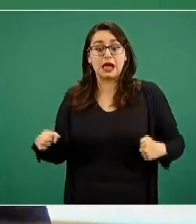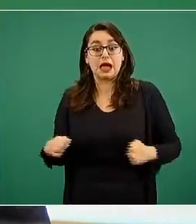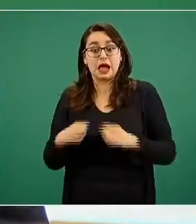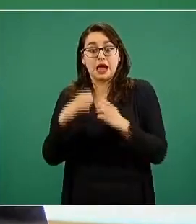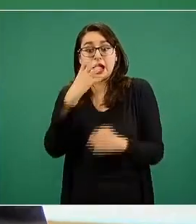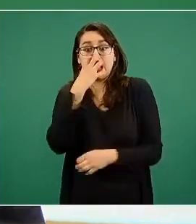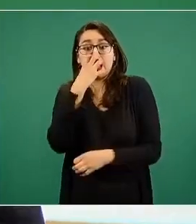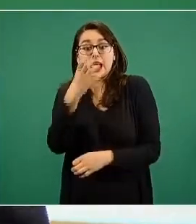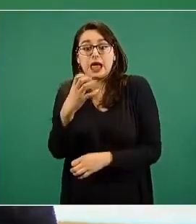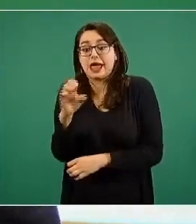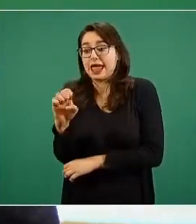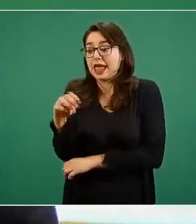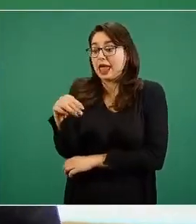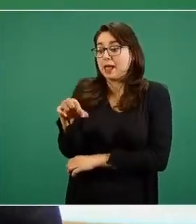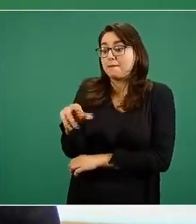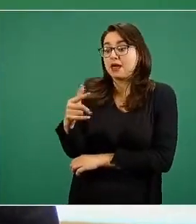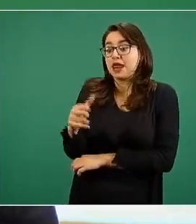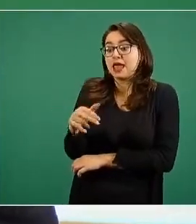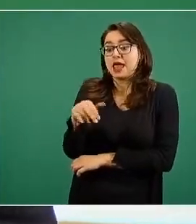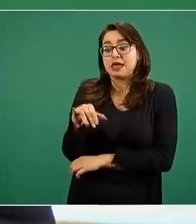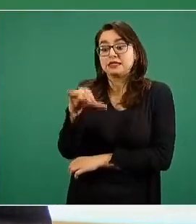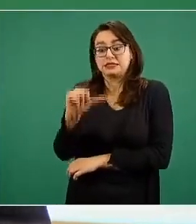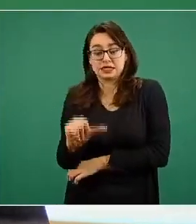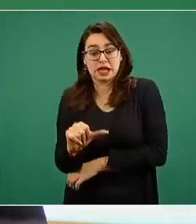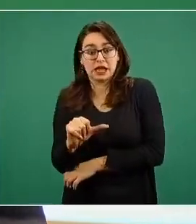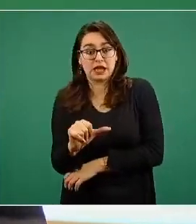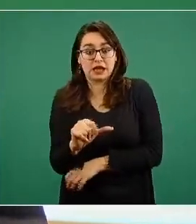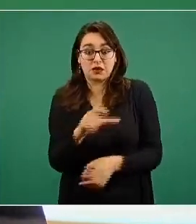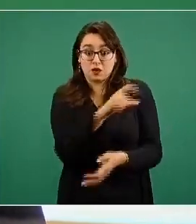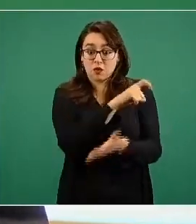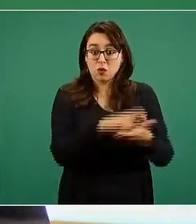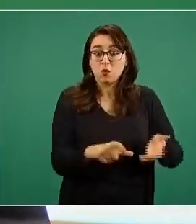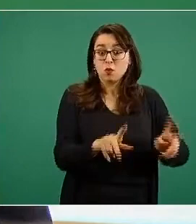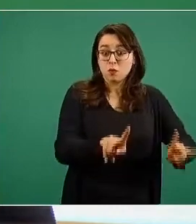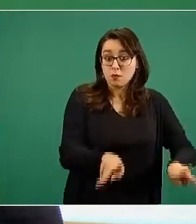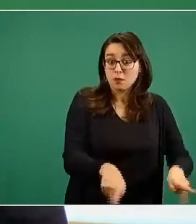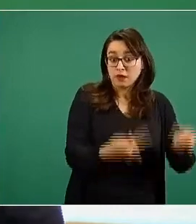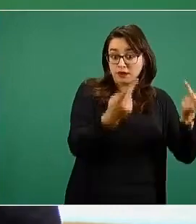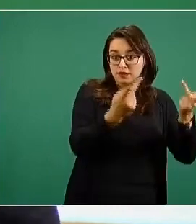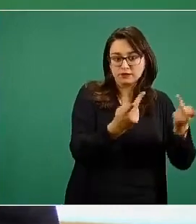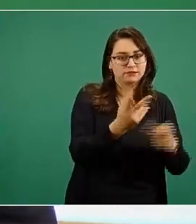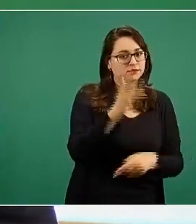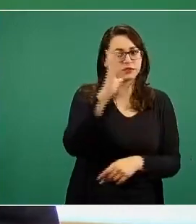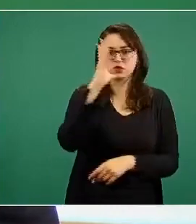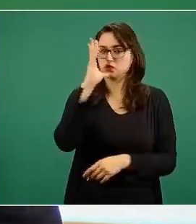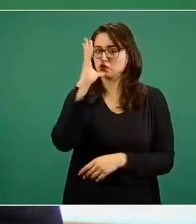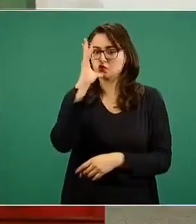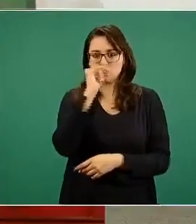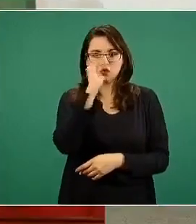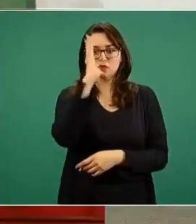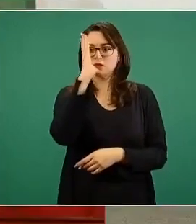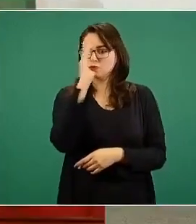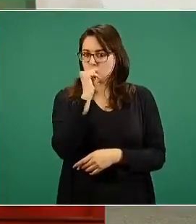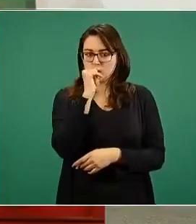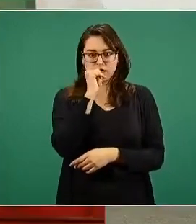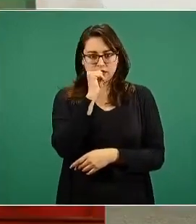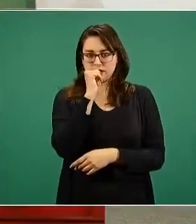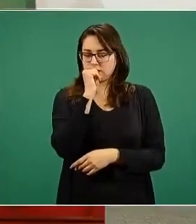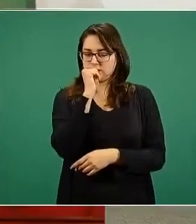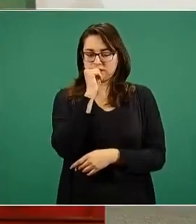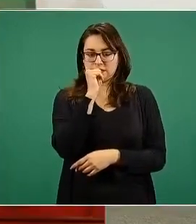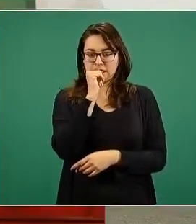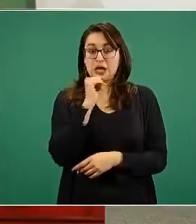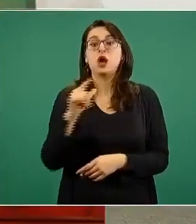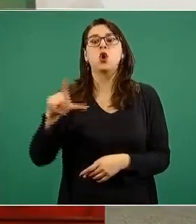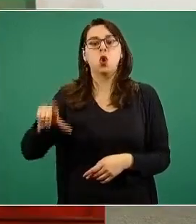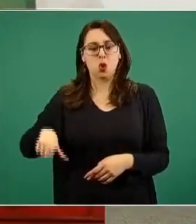tal. Se puede adquirir por parte de los gobiernos para la aplicación, dado que estamos en una emergencia.